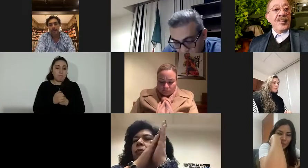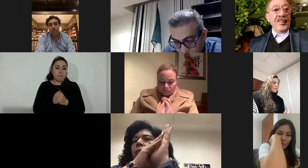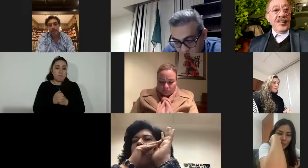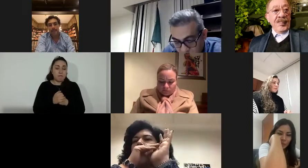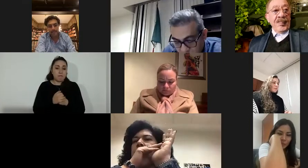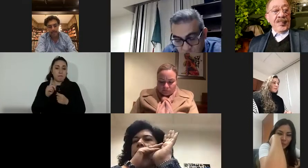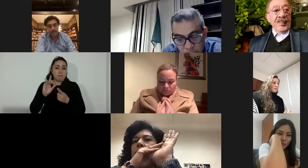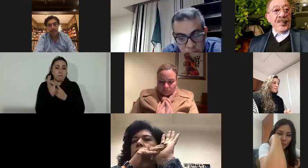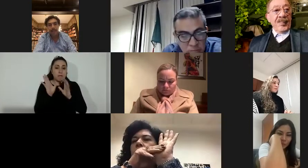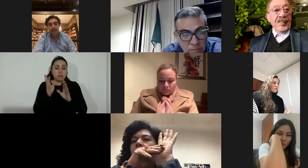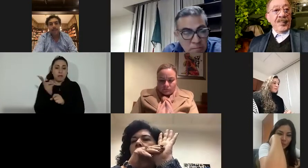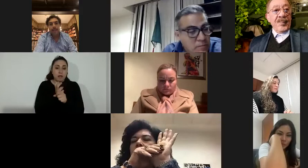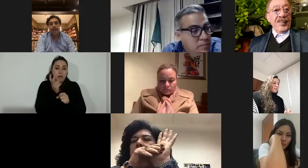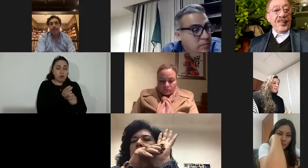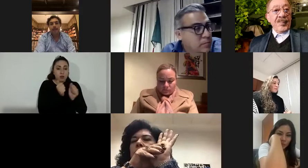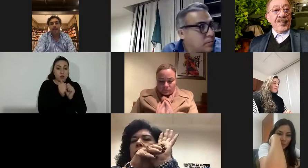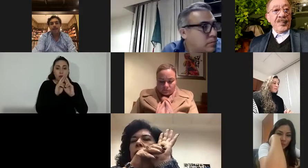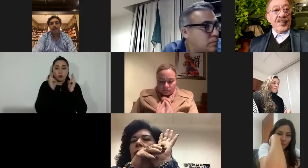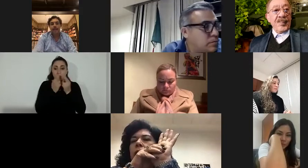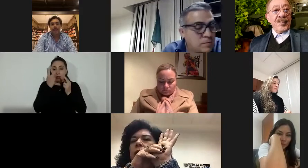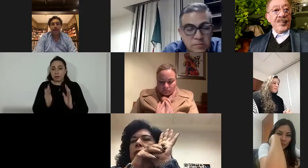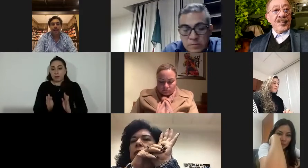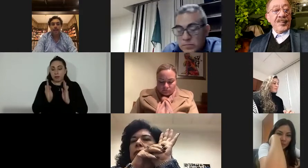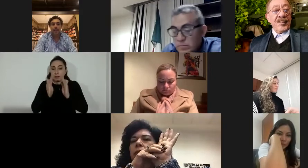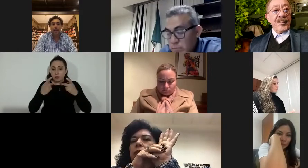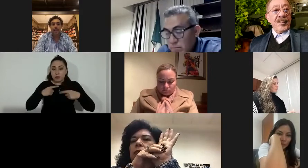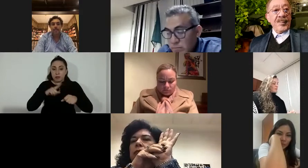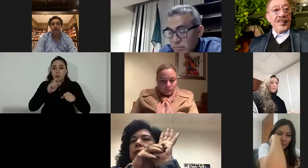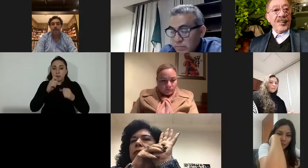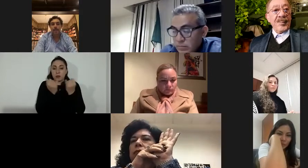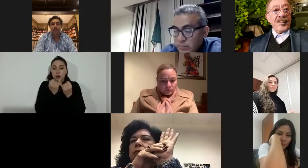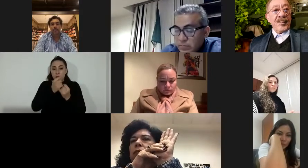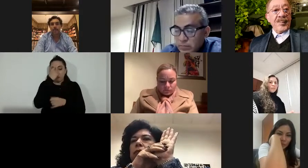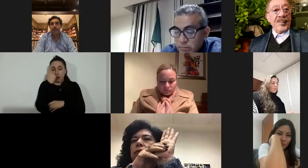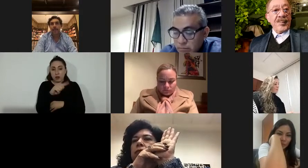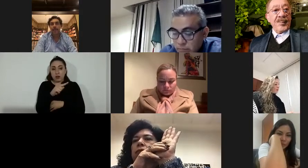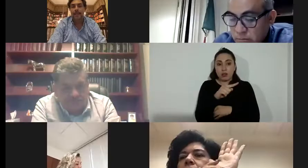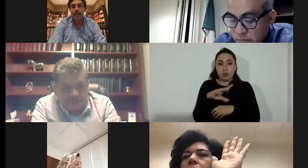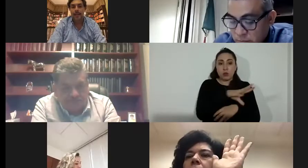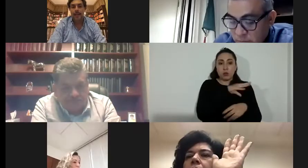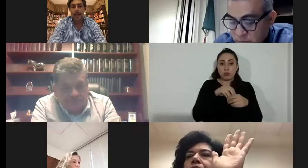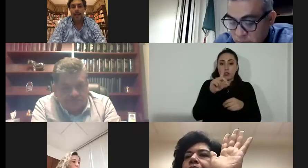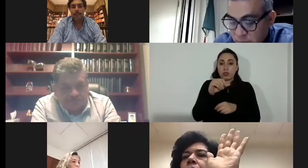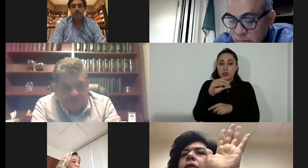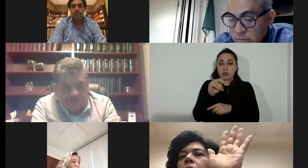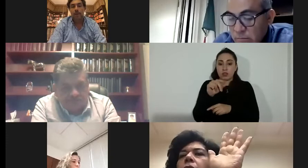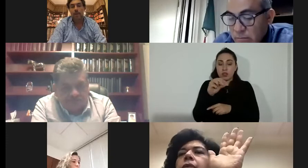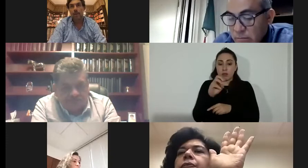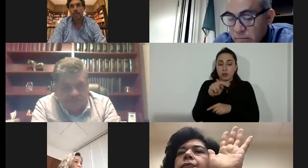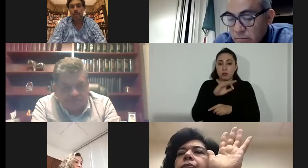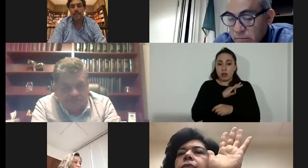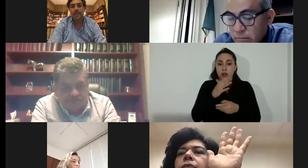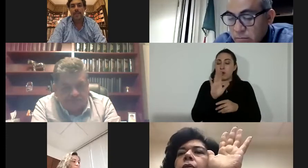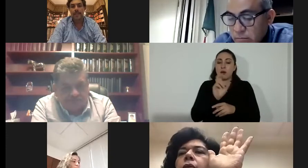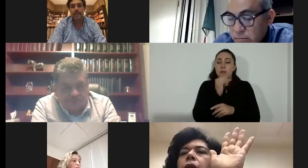tema de las comparecencias y al tema del recibo de los dictámenes que, bueno, no de